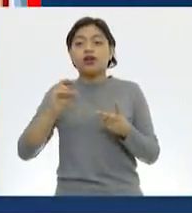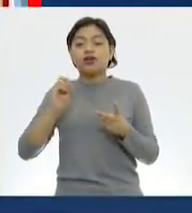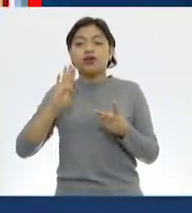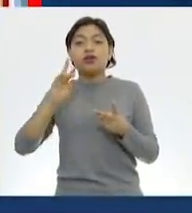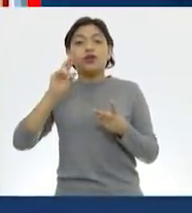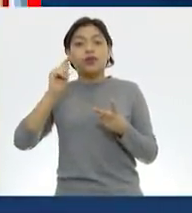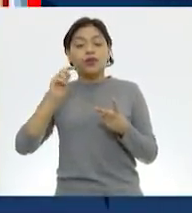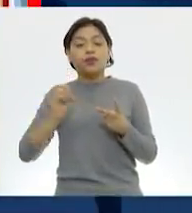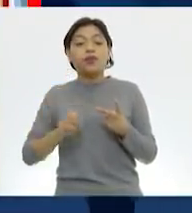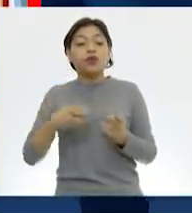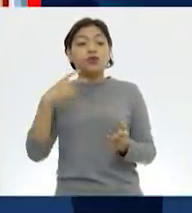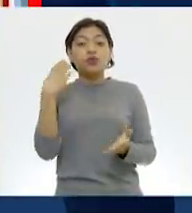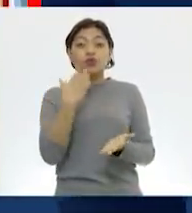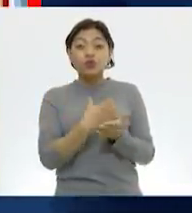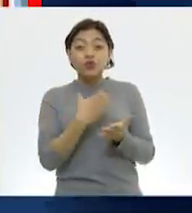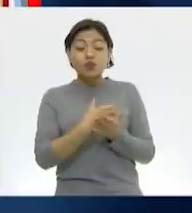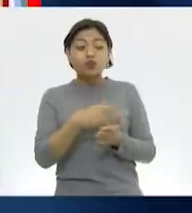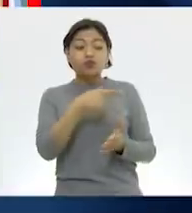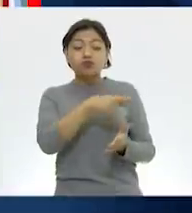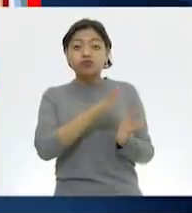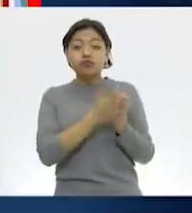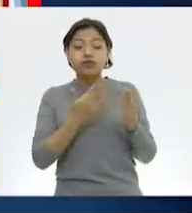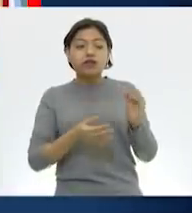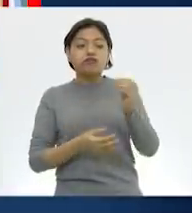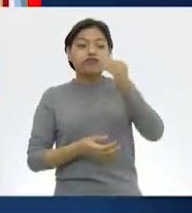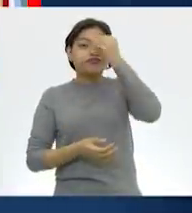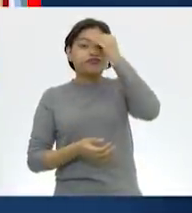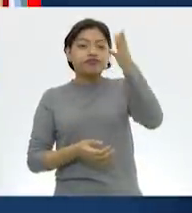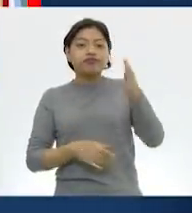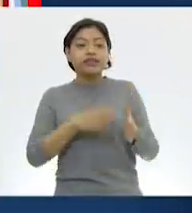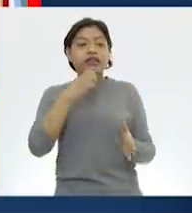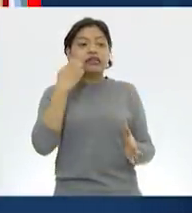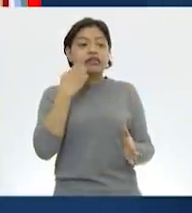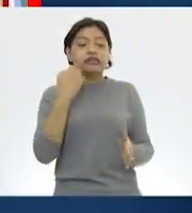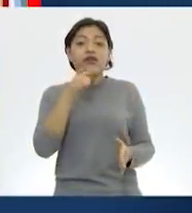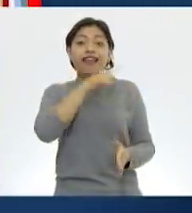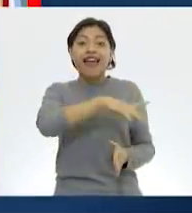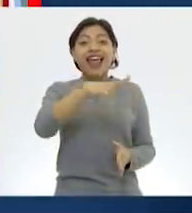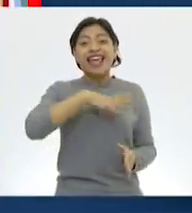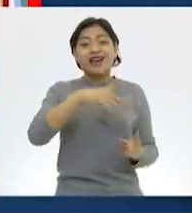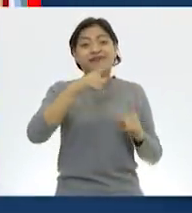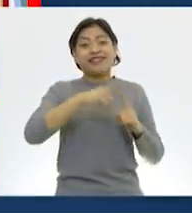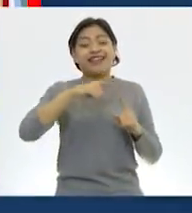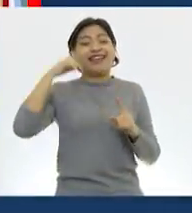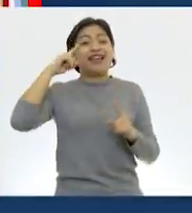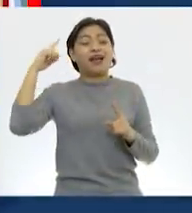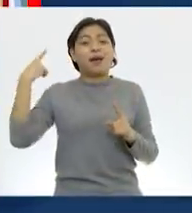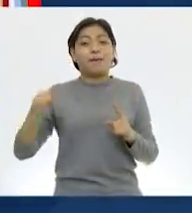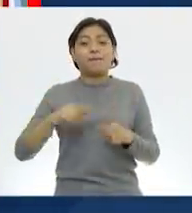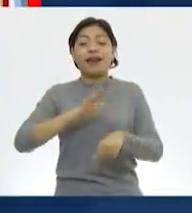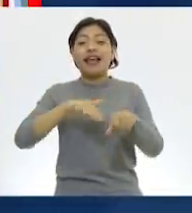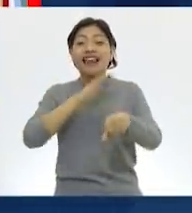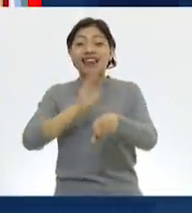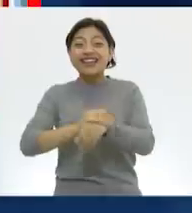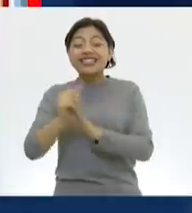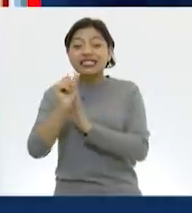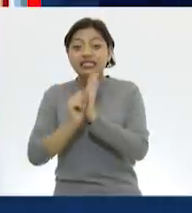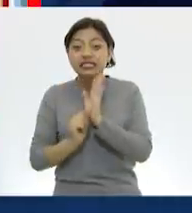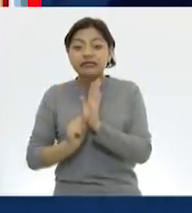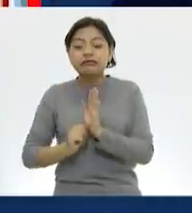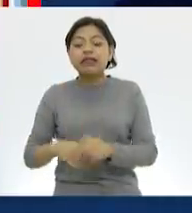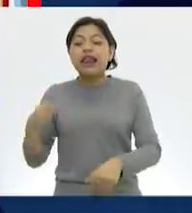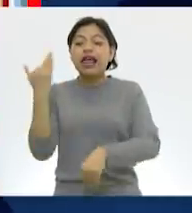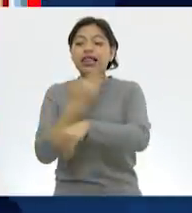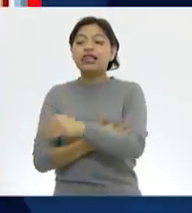escuela. Debían entregar una tarea que contribuiría a su calificación del mes. Cuando se vieron por la tarde para hacer